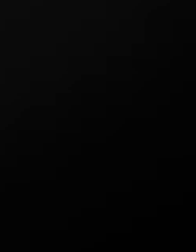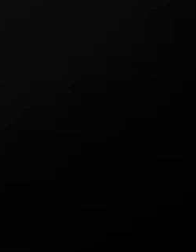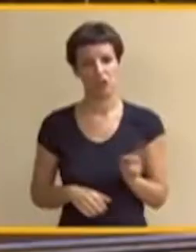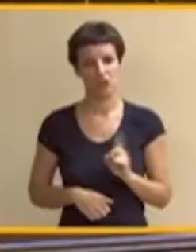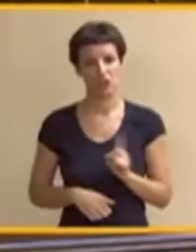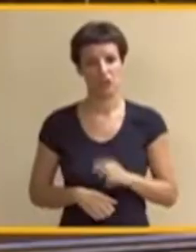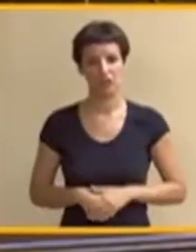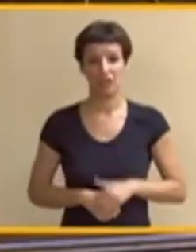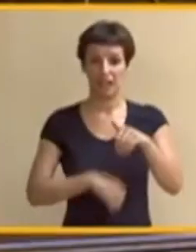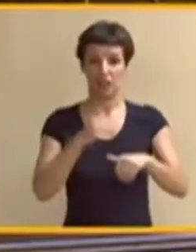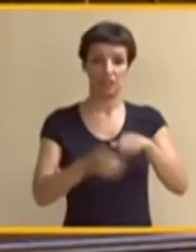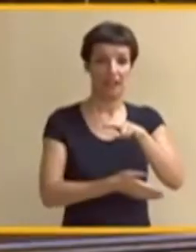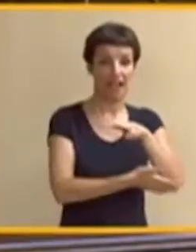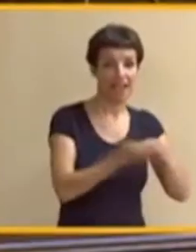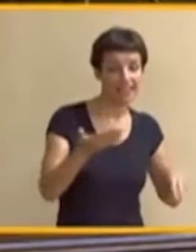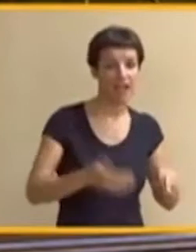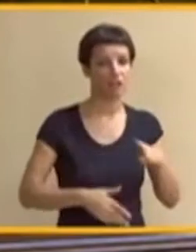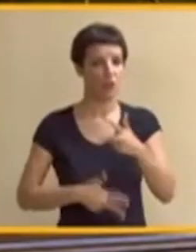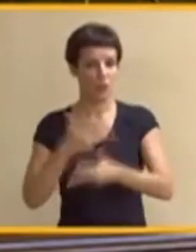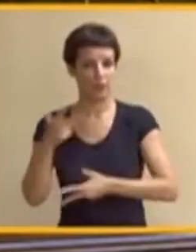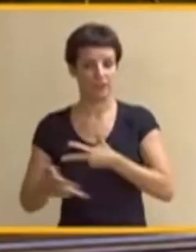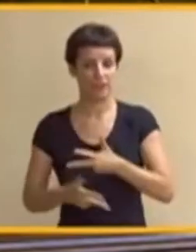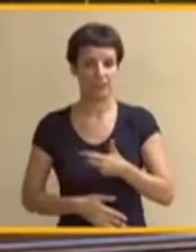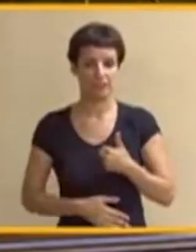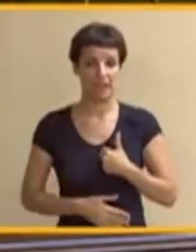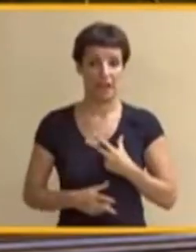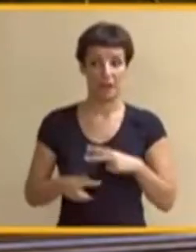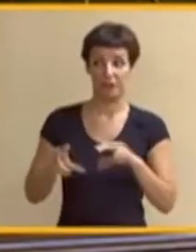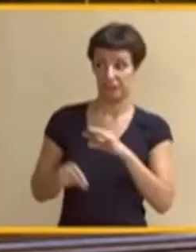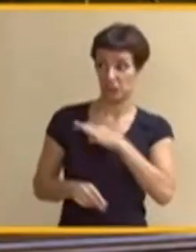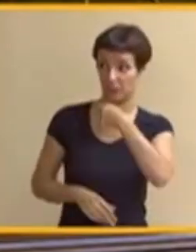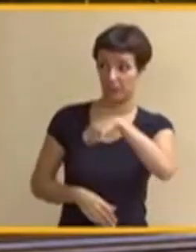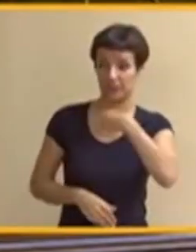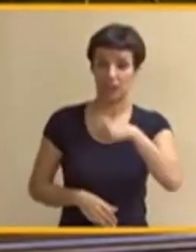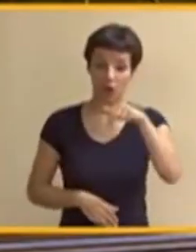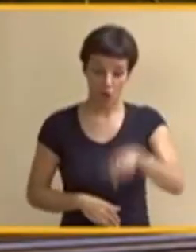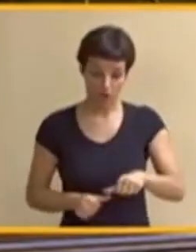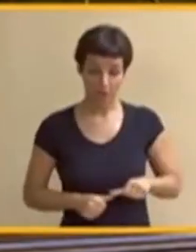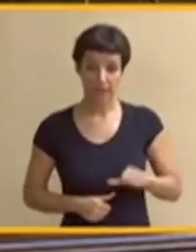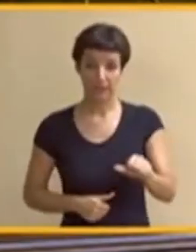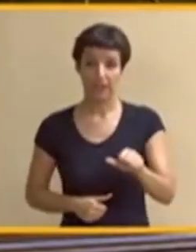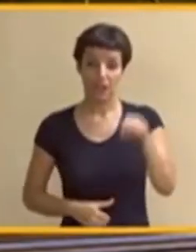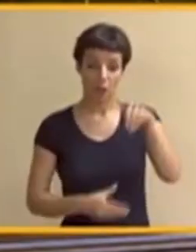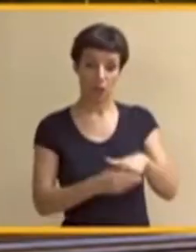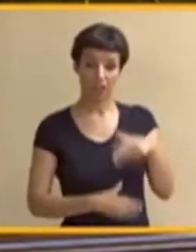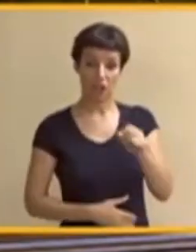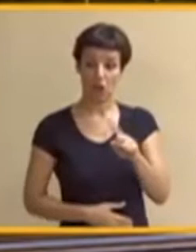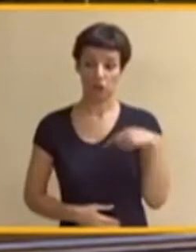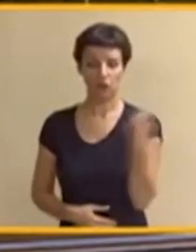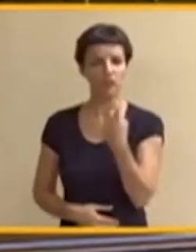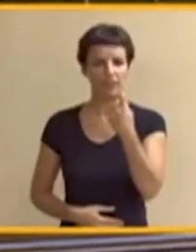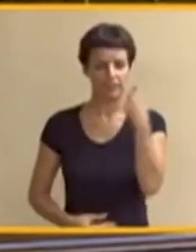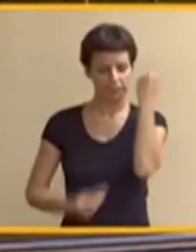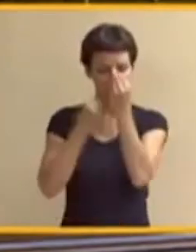Gallegas o vascas. A partir de hoy, estoy acabando, señora presidenta, a partir de hoy, todos los que votamos no tendremos que decidir si estamos